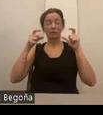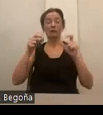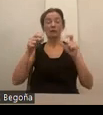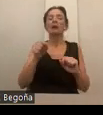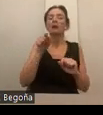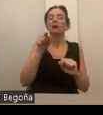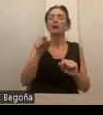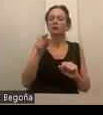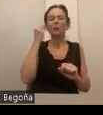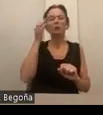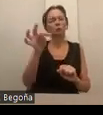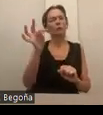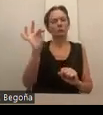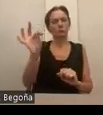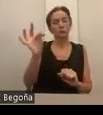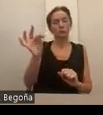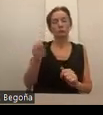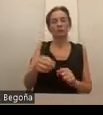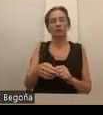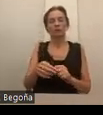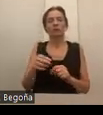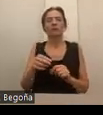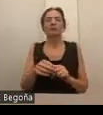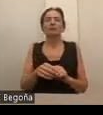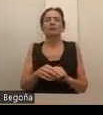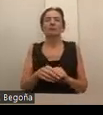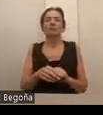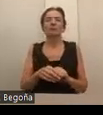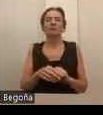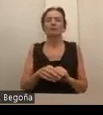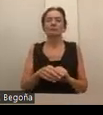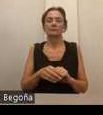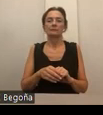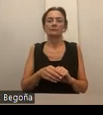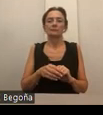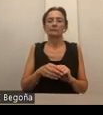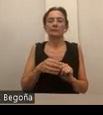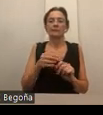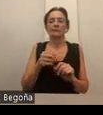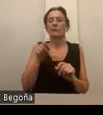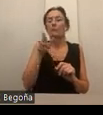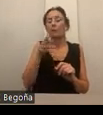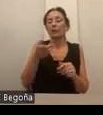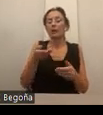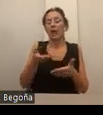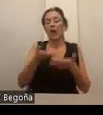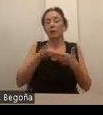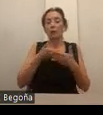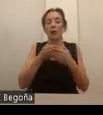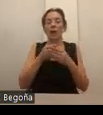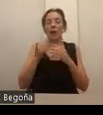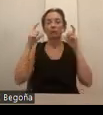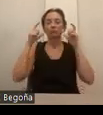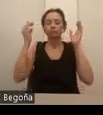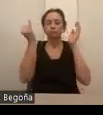de los pacientes con diabetes tipo 2 tienen sobrepeso, la fibra nos puede venir muy bien. También pensad una cosa,